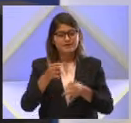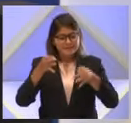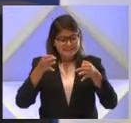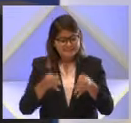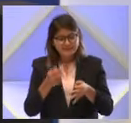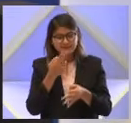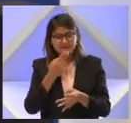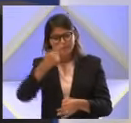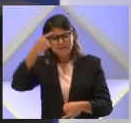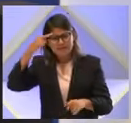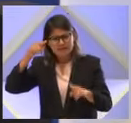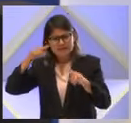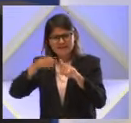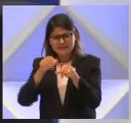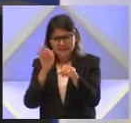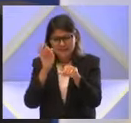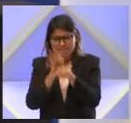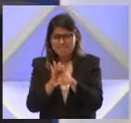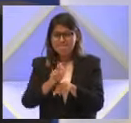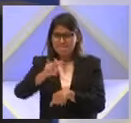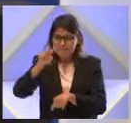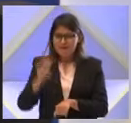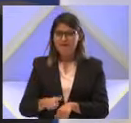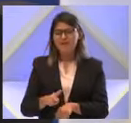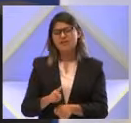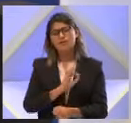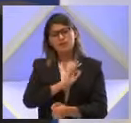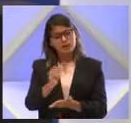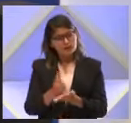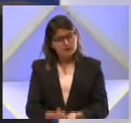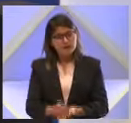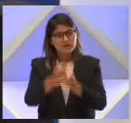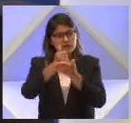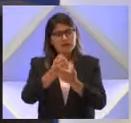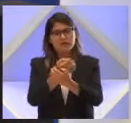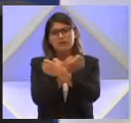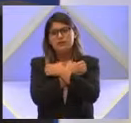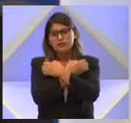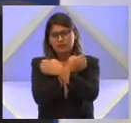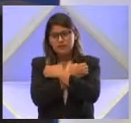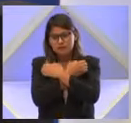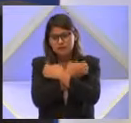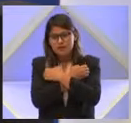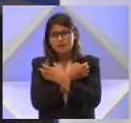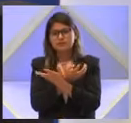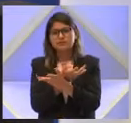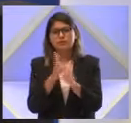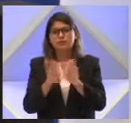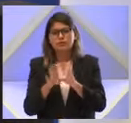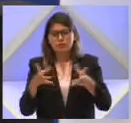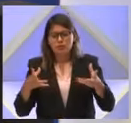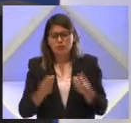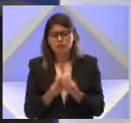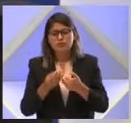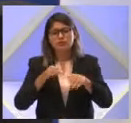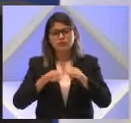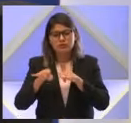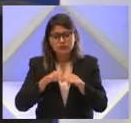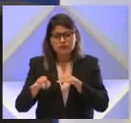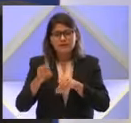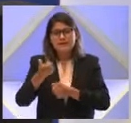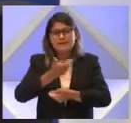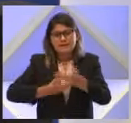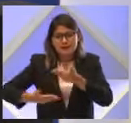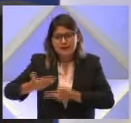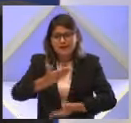constructivos para la educación para la cooperación el intercambio de